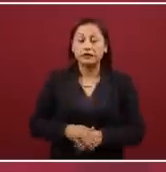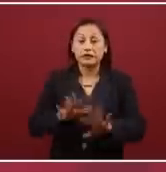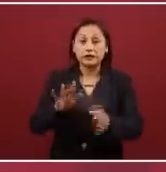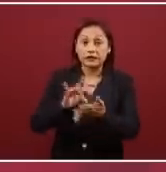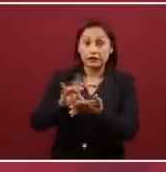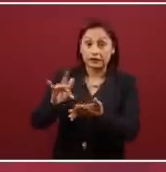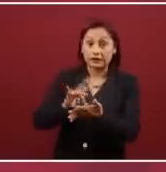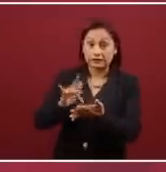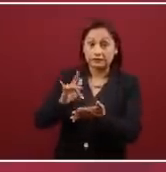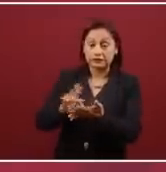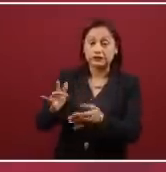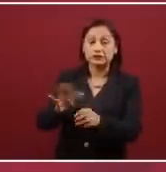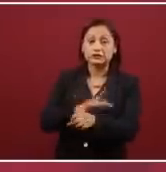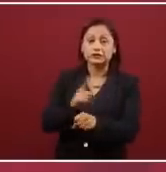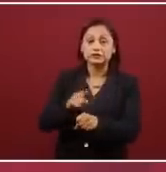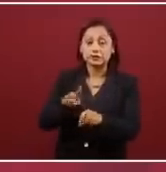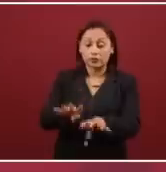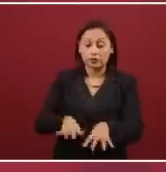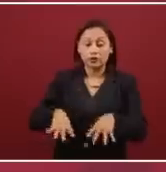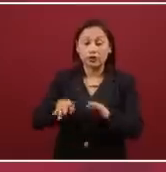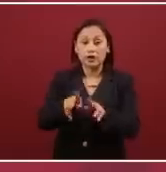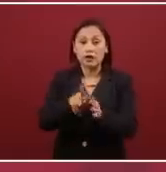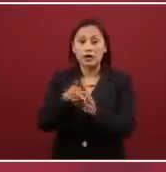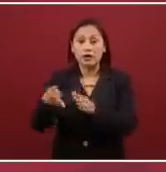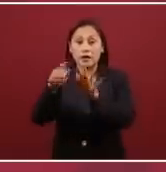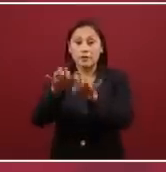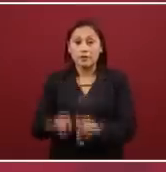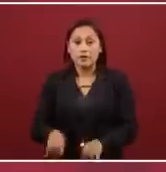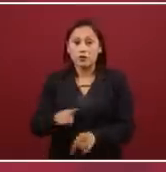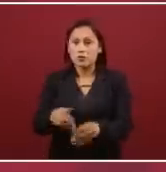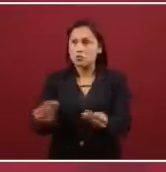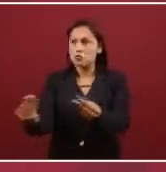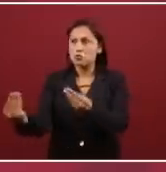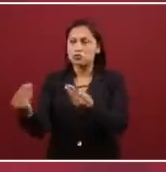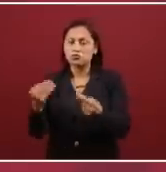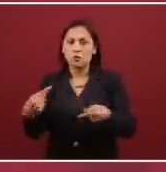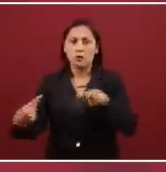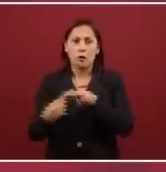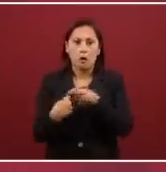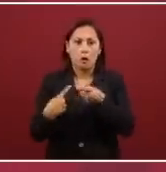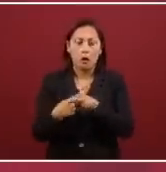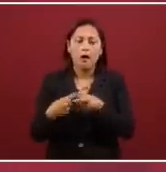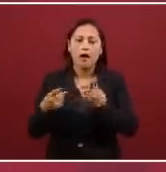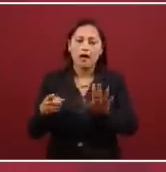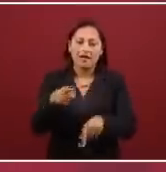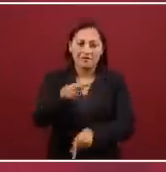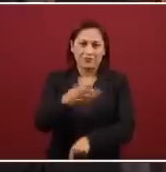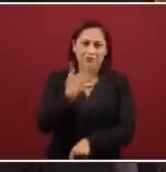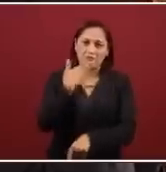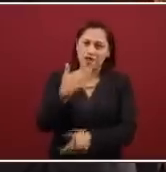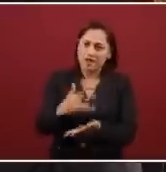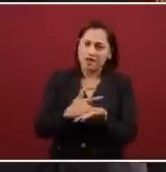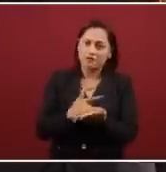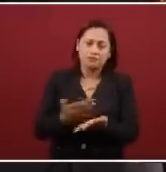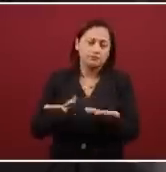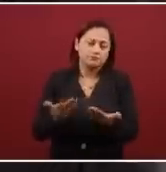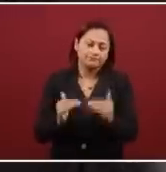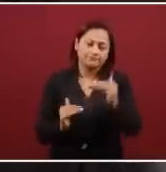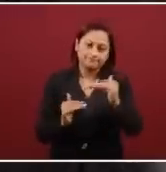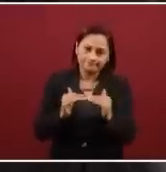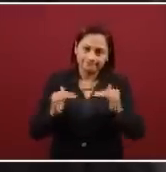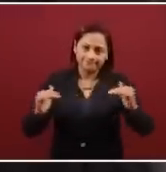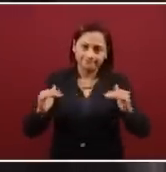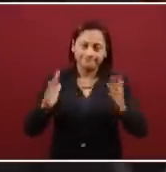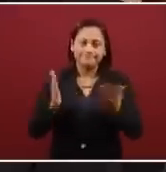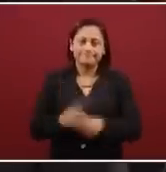en contra en los medios, que tú estés a favor, pues equilibra un poco. Exacto. Y bueno, vamos a continuar sobre esa retórica, lo que no se